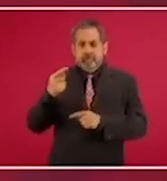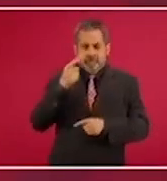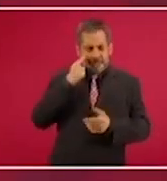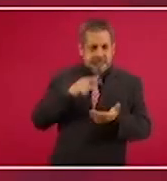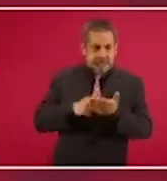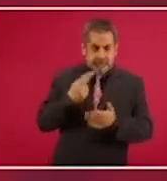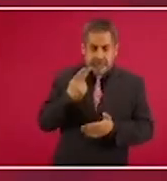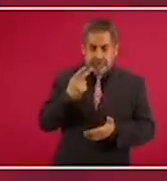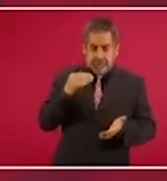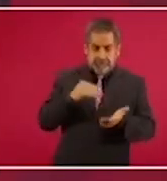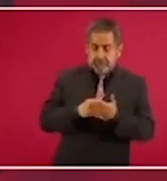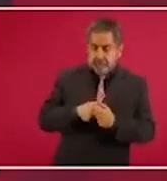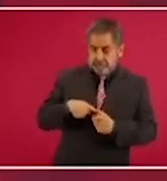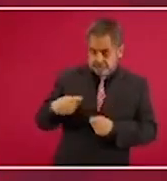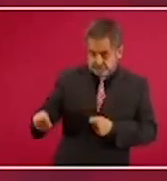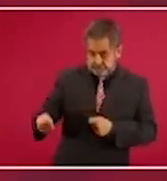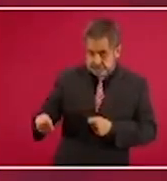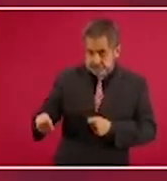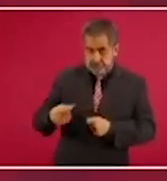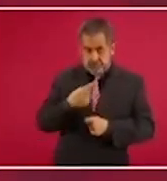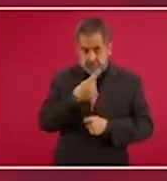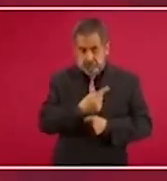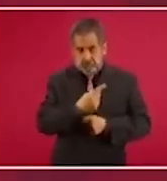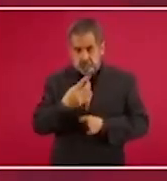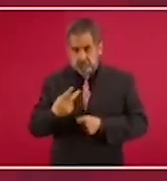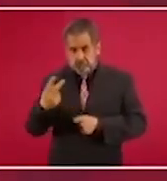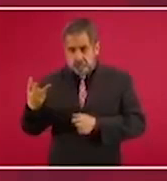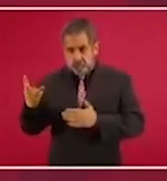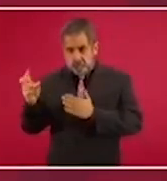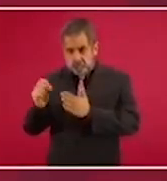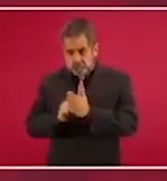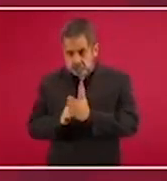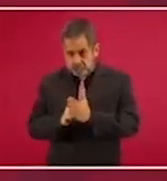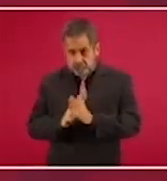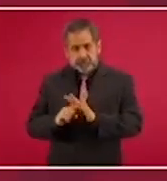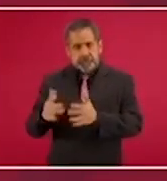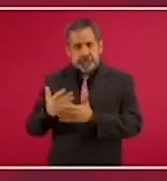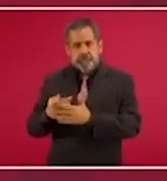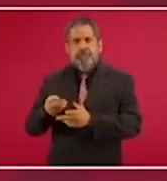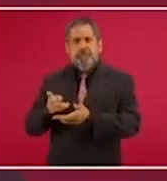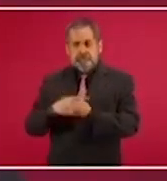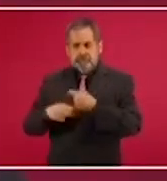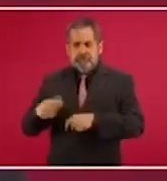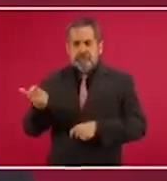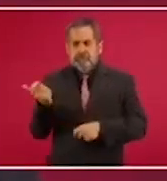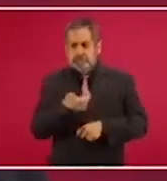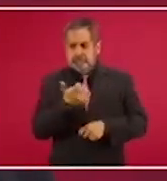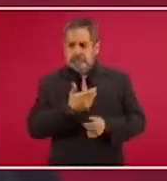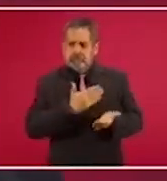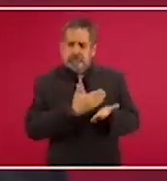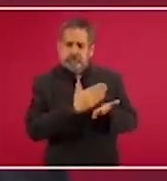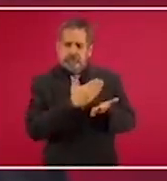mil y tienen 3 meses para empezar a pagar, a abonar